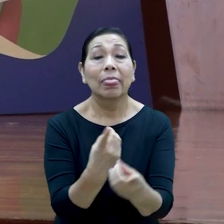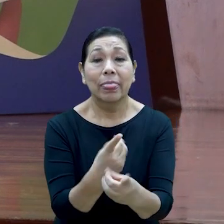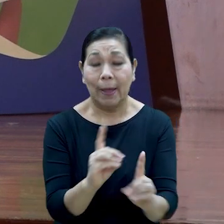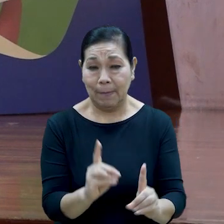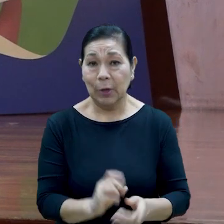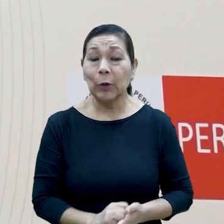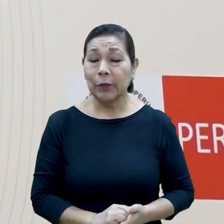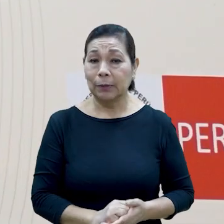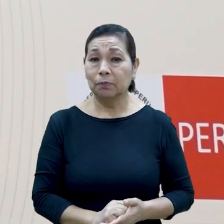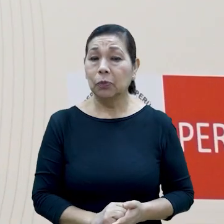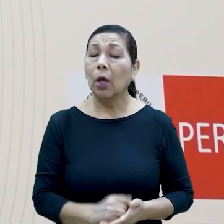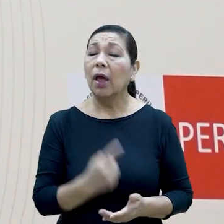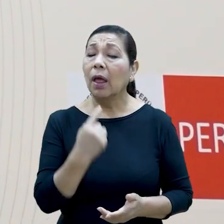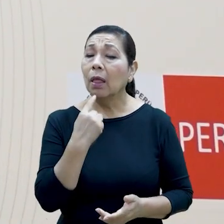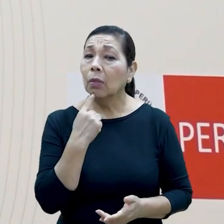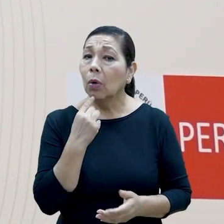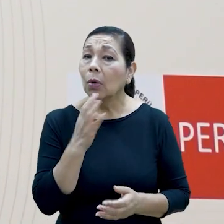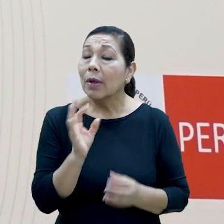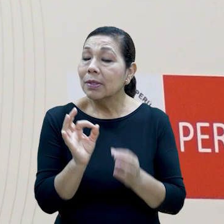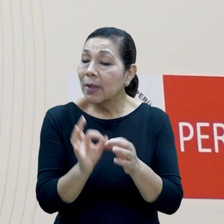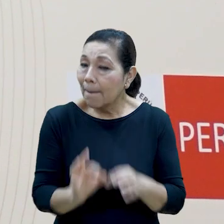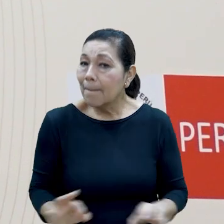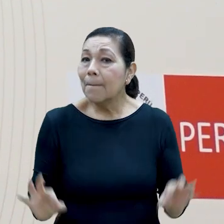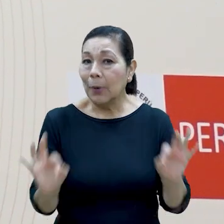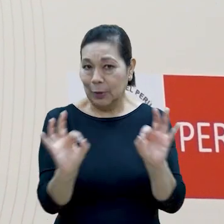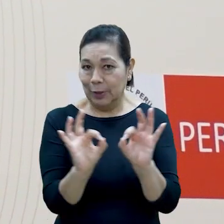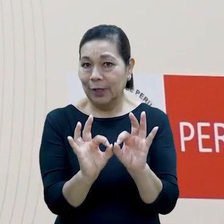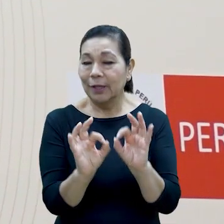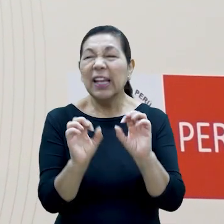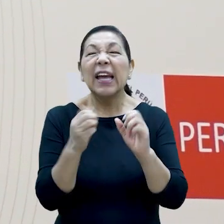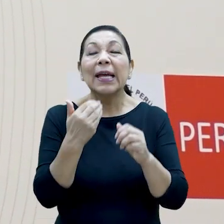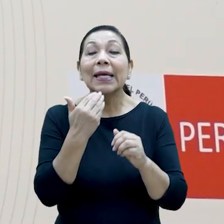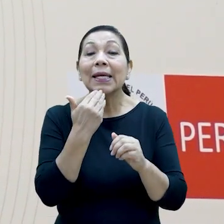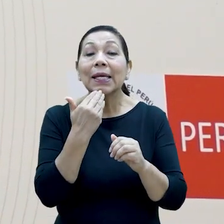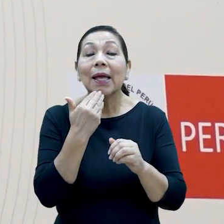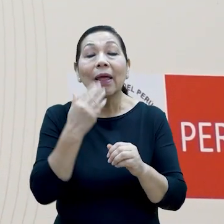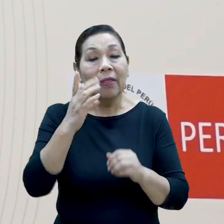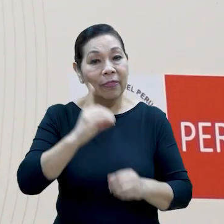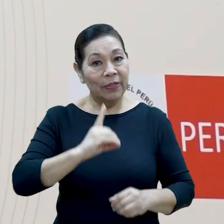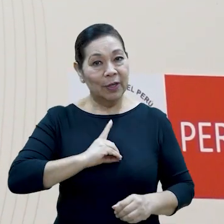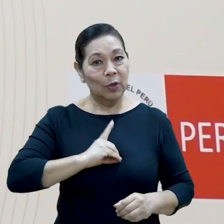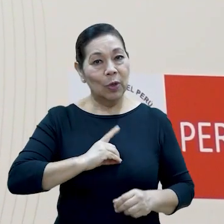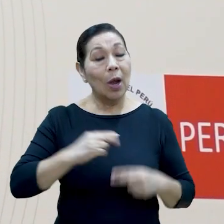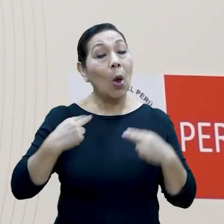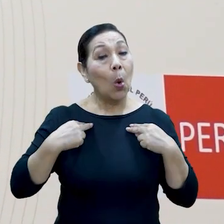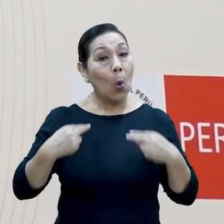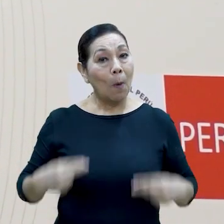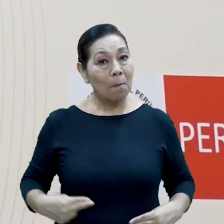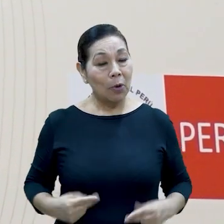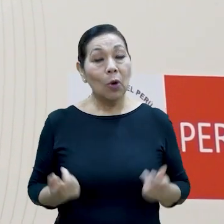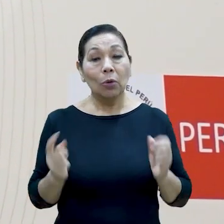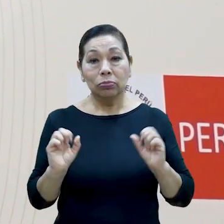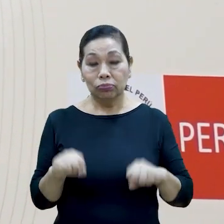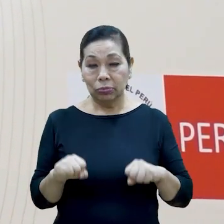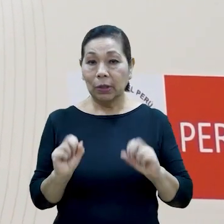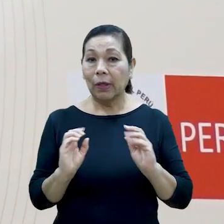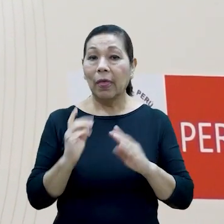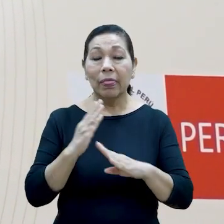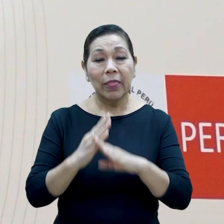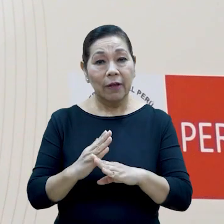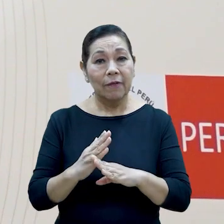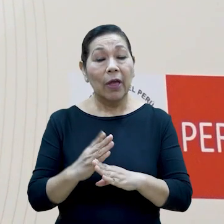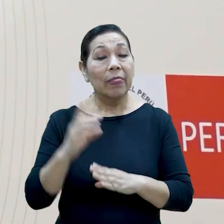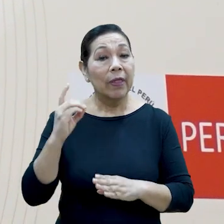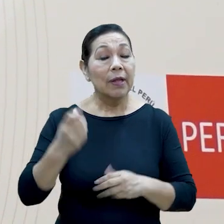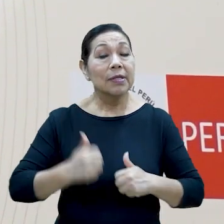democrática. La magistrada sostuvo que es fundamental precisar en qué consiste la dignidad humana, porque se acude a ella para